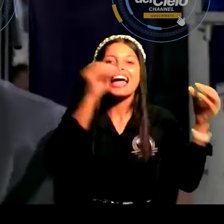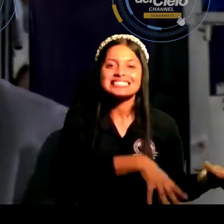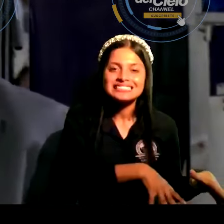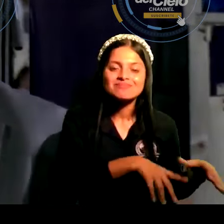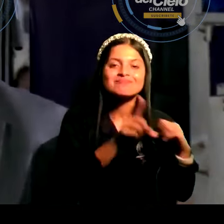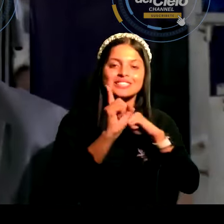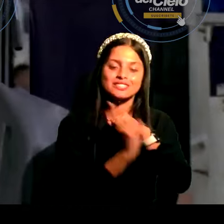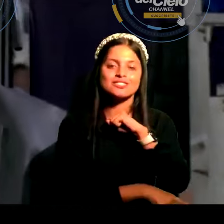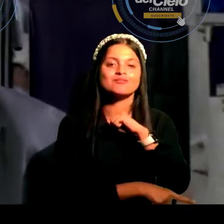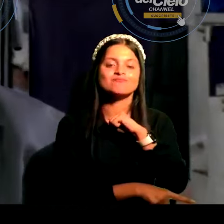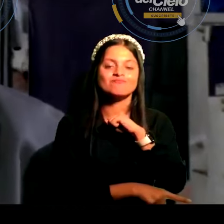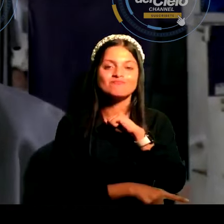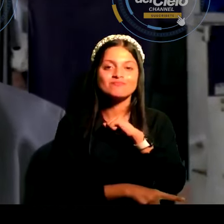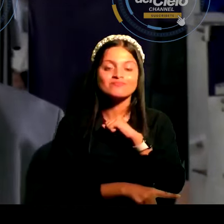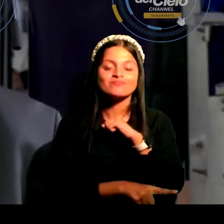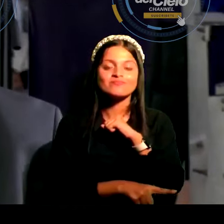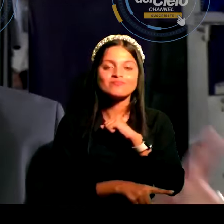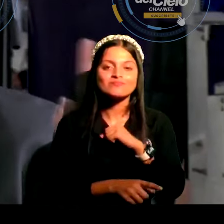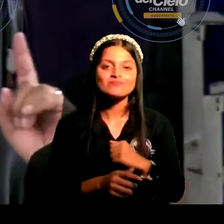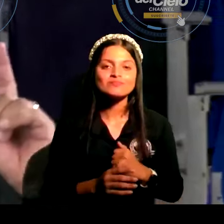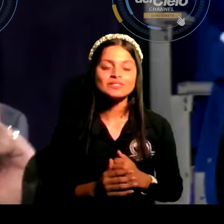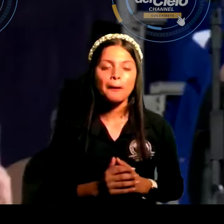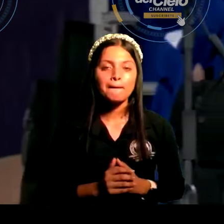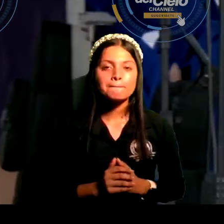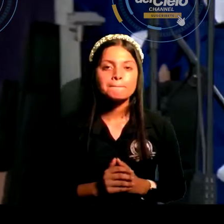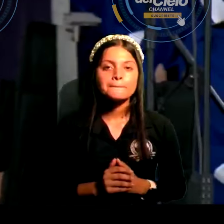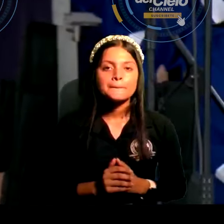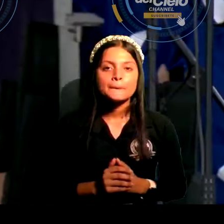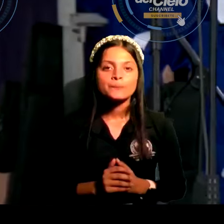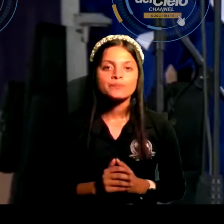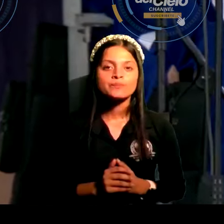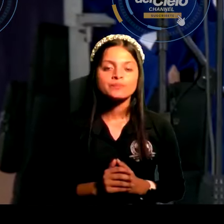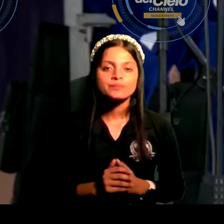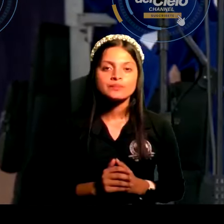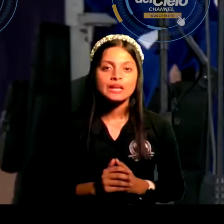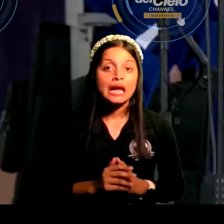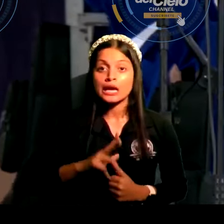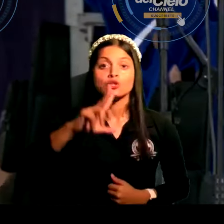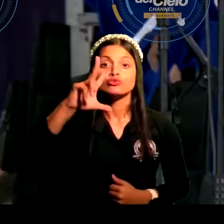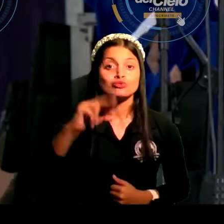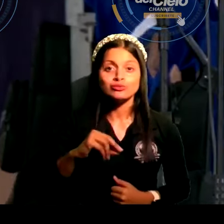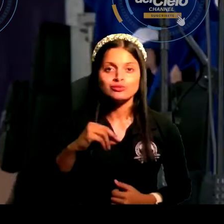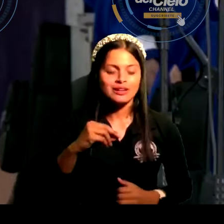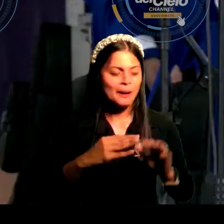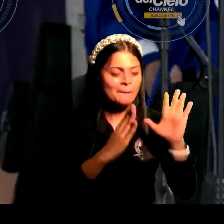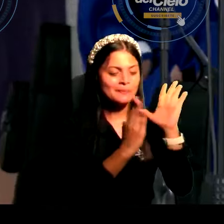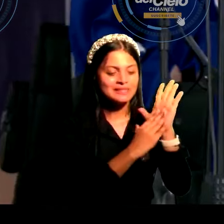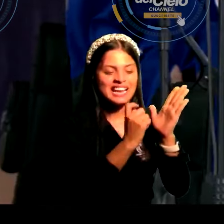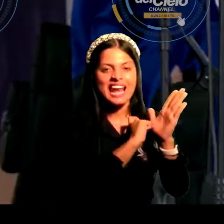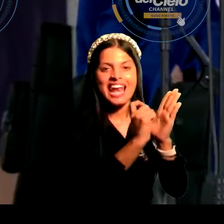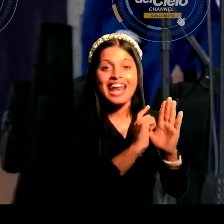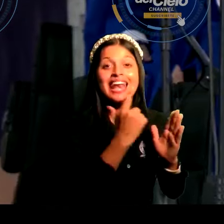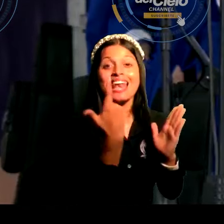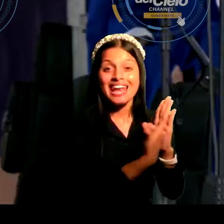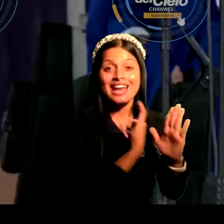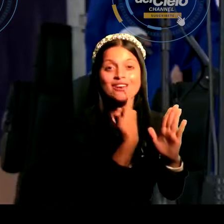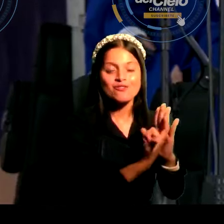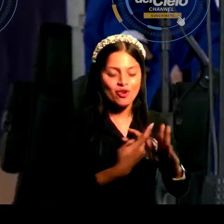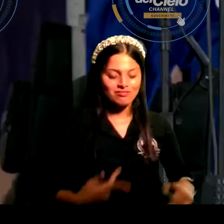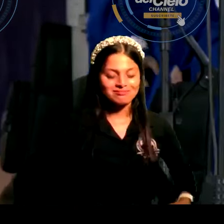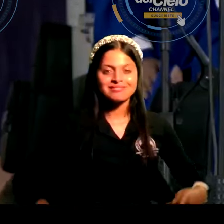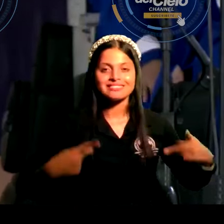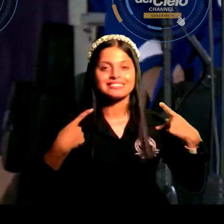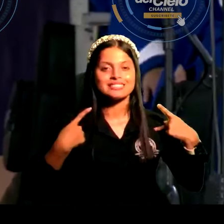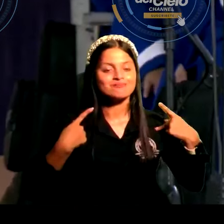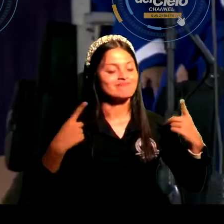Y escuche esto, mi amigo: y el que no se halló inscrito en el libro de la vida fue lanzado